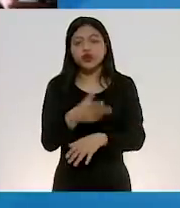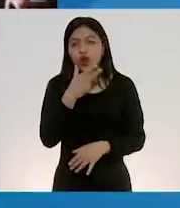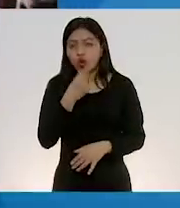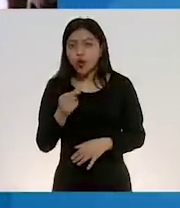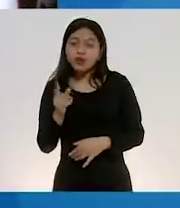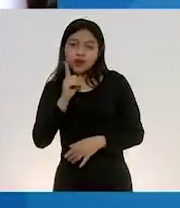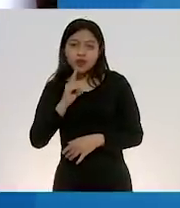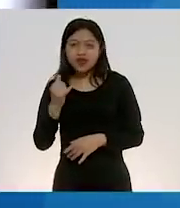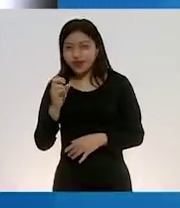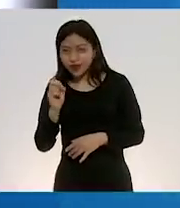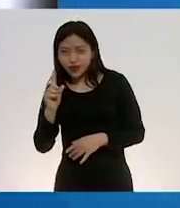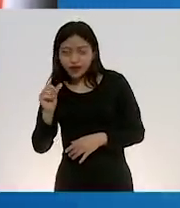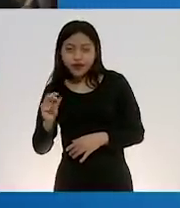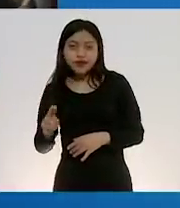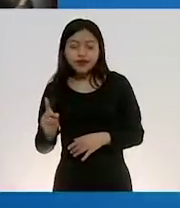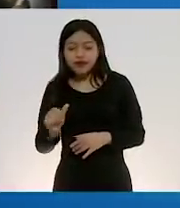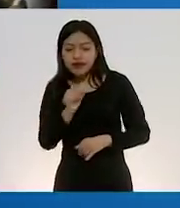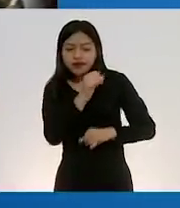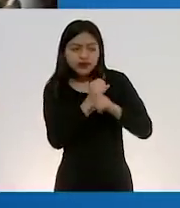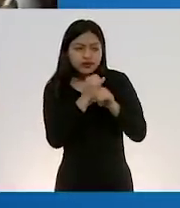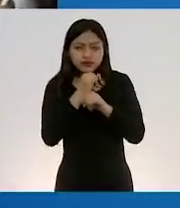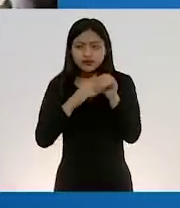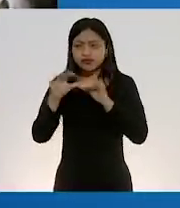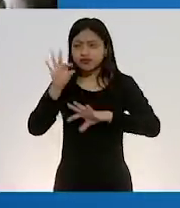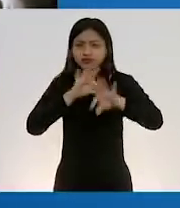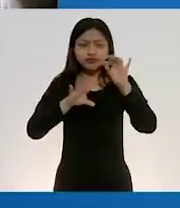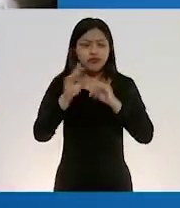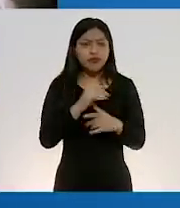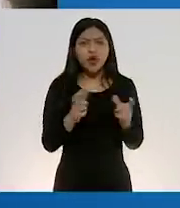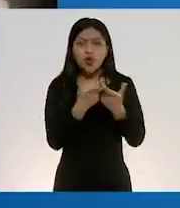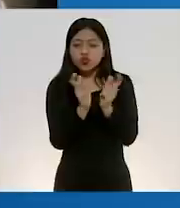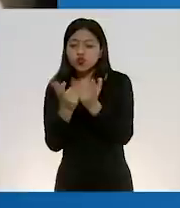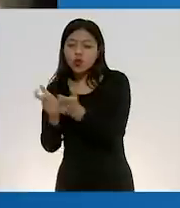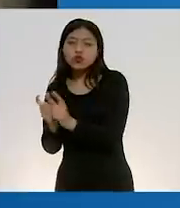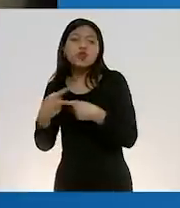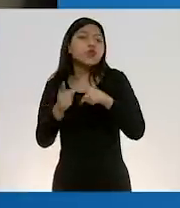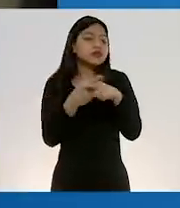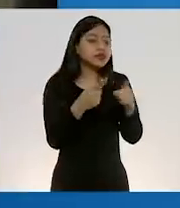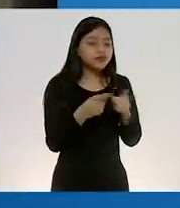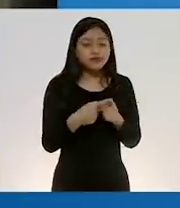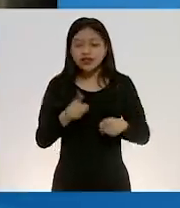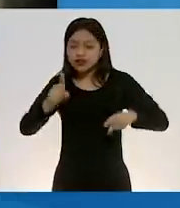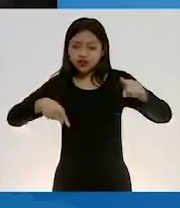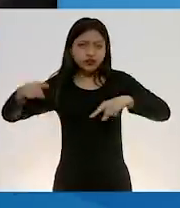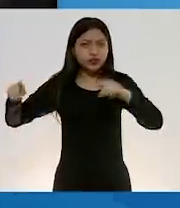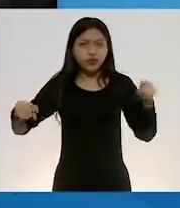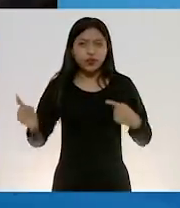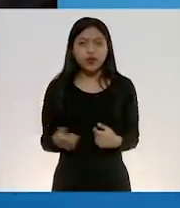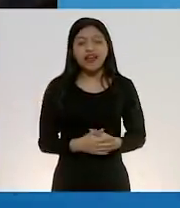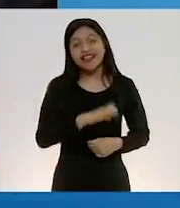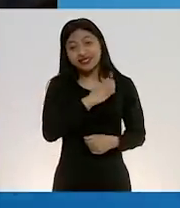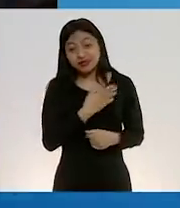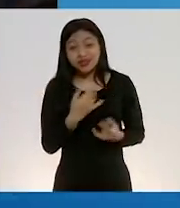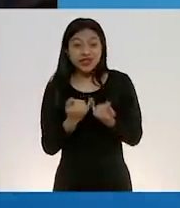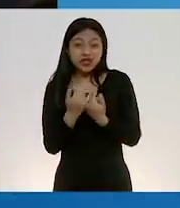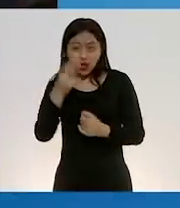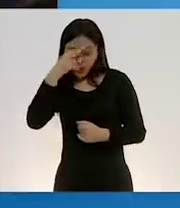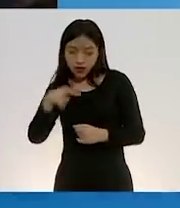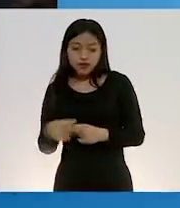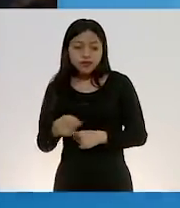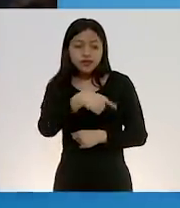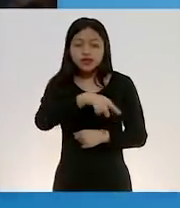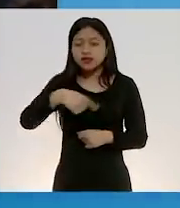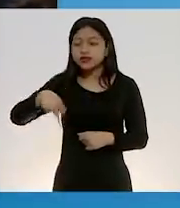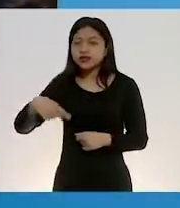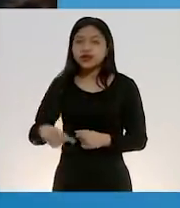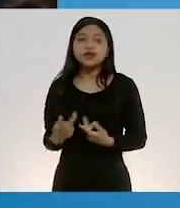Quesada hacen un minucioso análisis sobre la forma en que las élites, antes novohispanas y después mexicanas, se hicieron representar por los